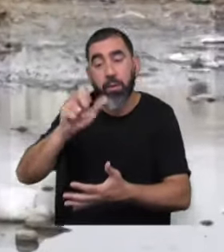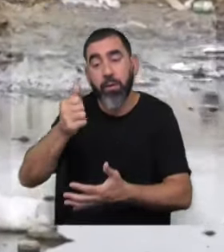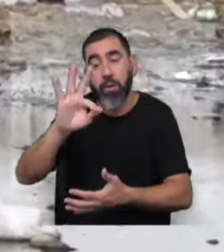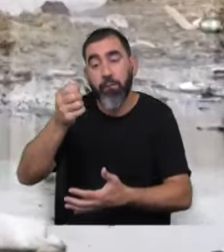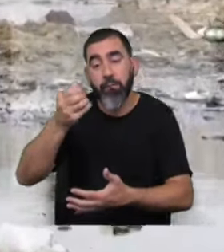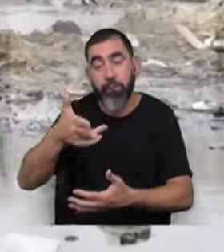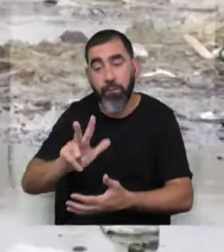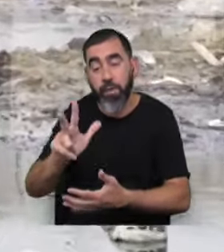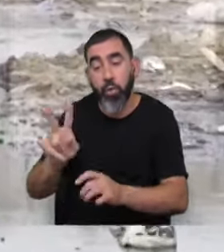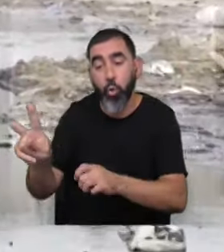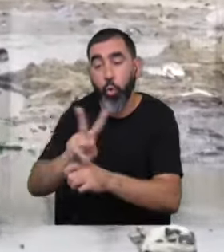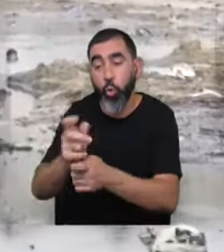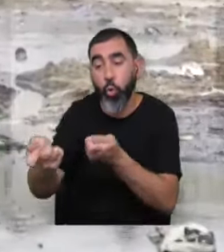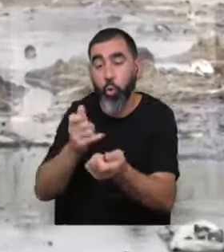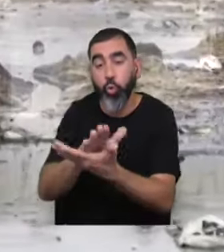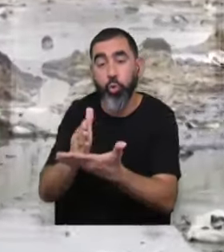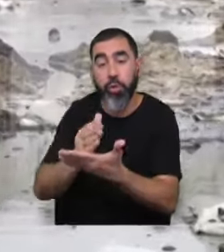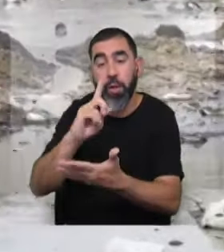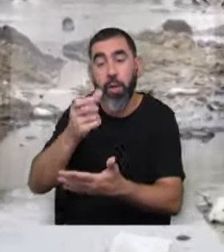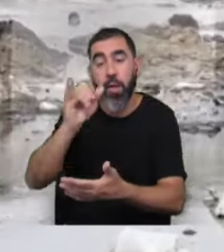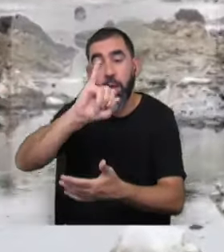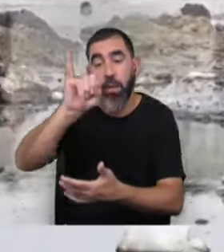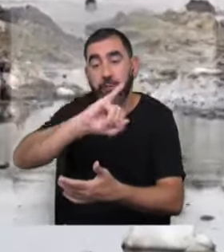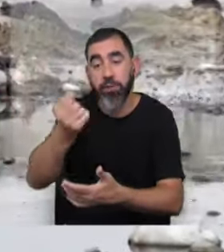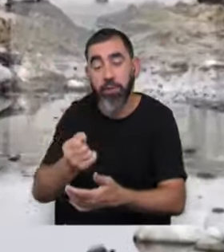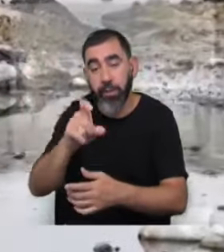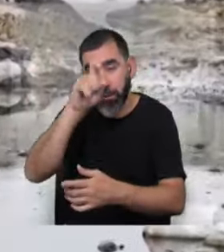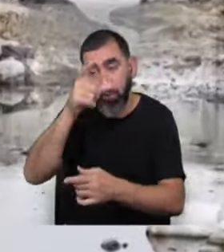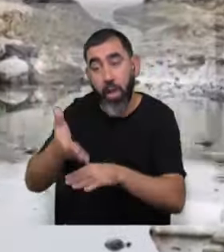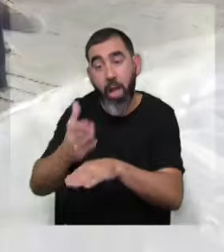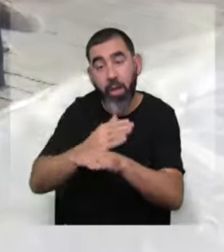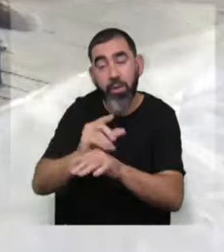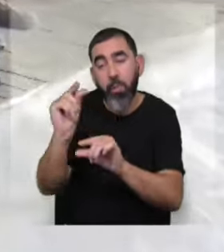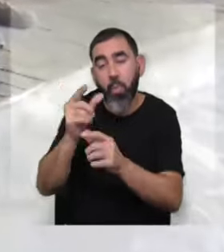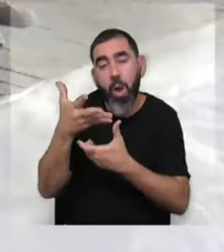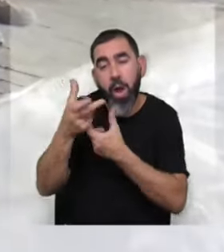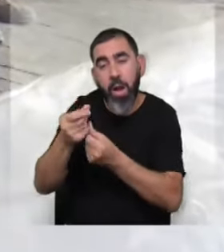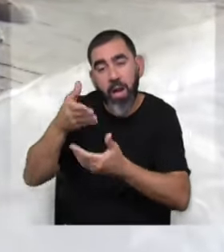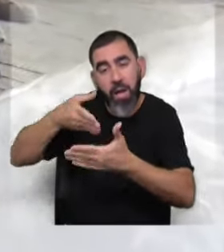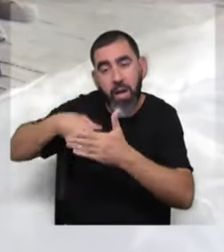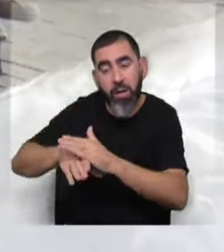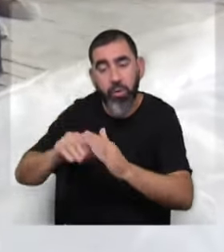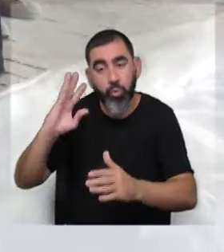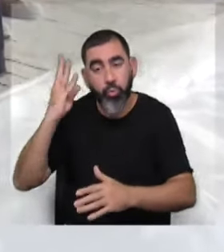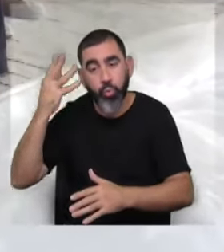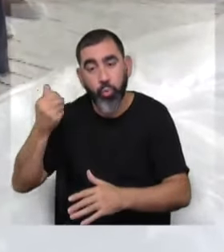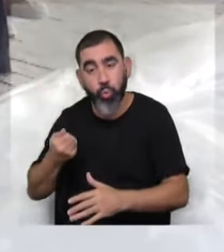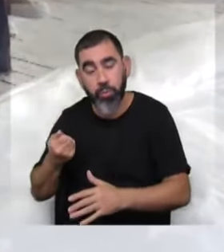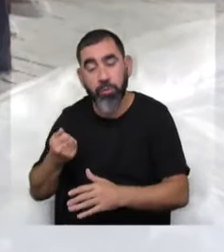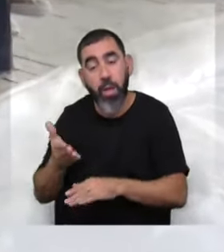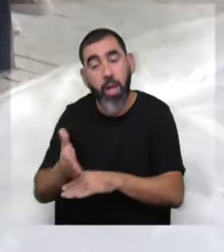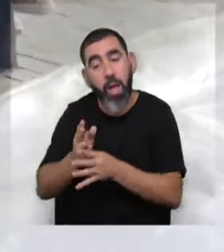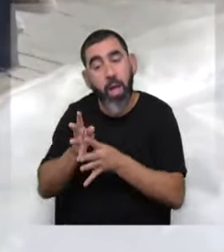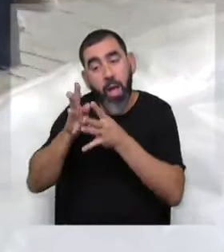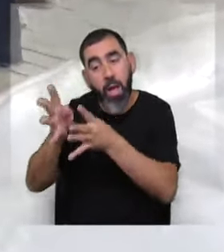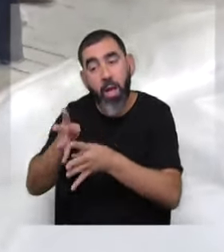comenzó a controlar el paso que une Gaza con Egipto, por donde ingresaba la escasa ayuda humanitaria a Palestina. Antes de los ataques,